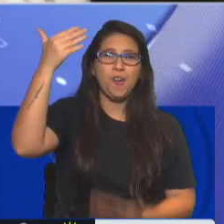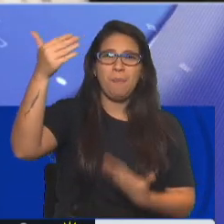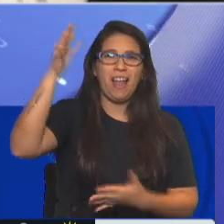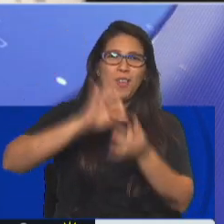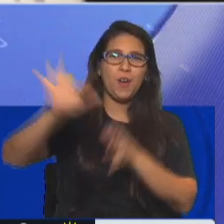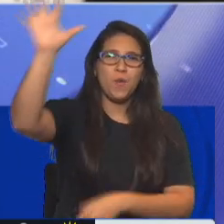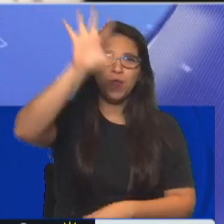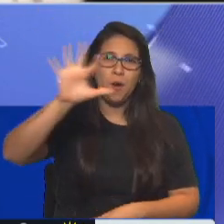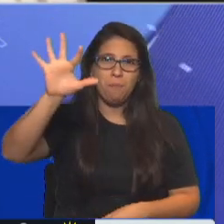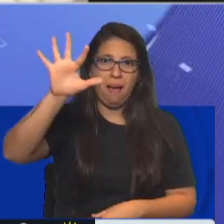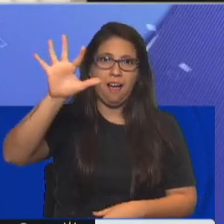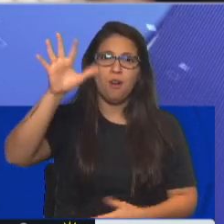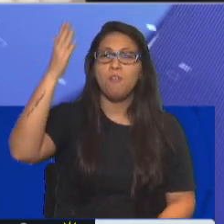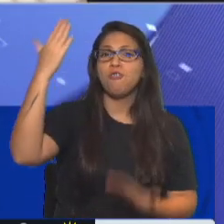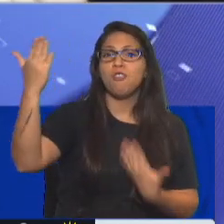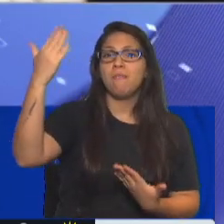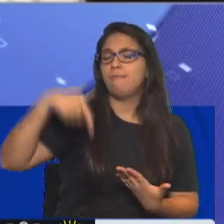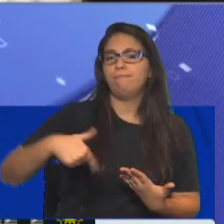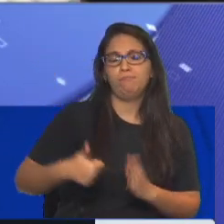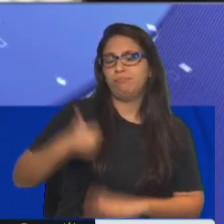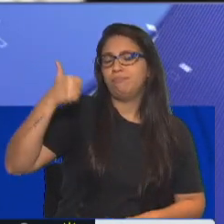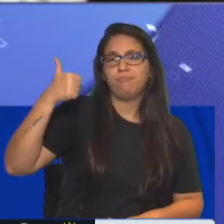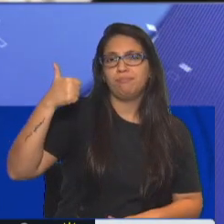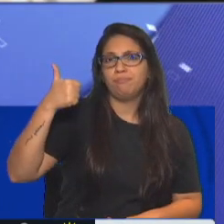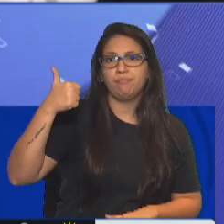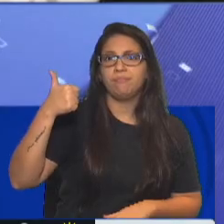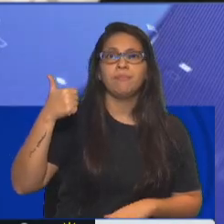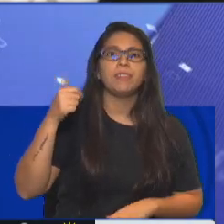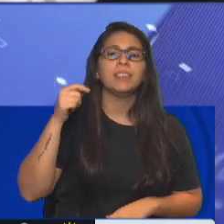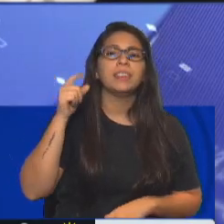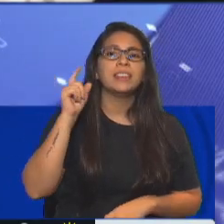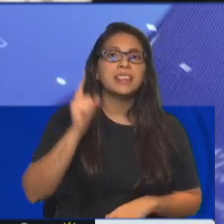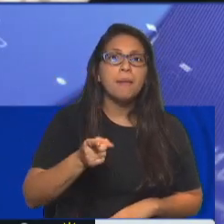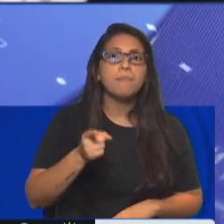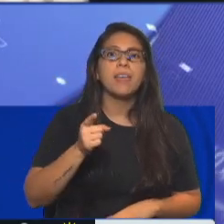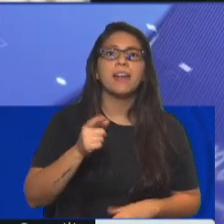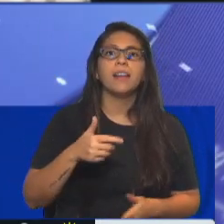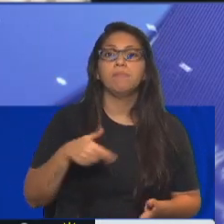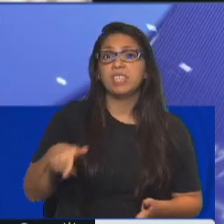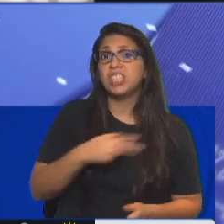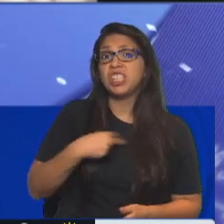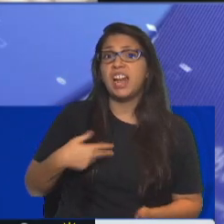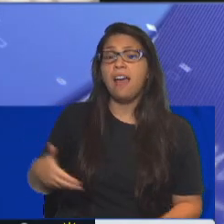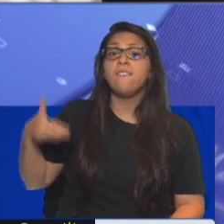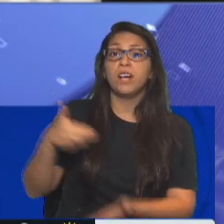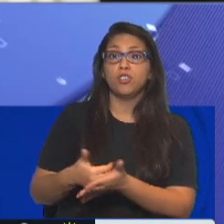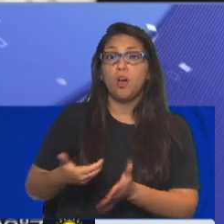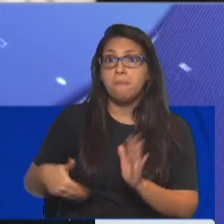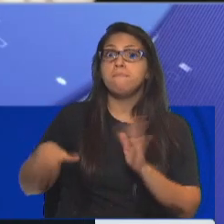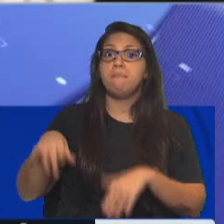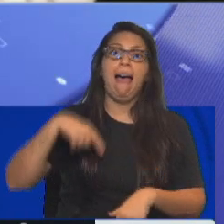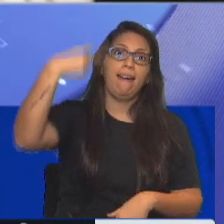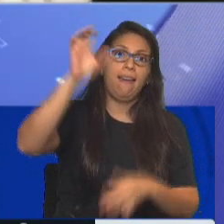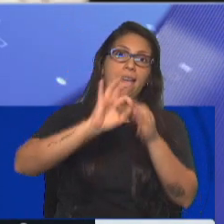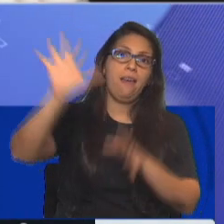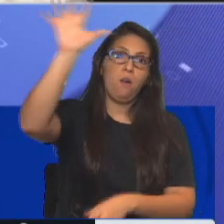de balanza comercial y a su vez lo tiene en términos de inversiones, y como